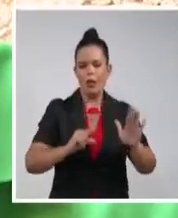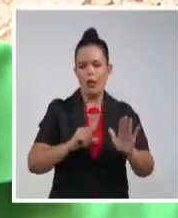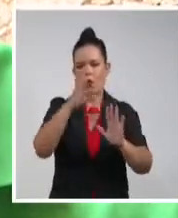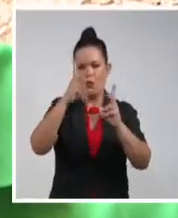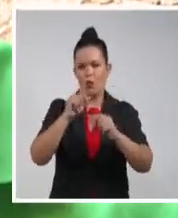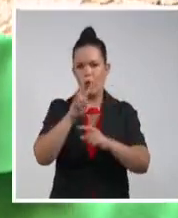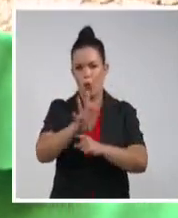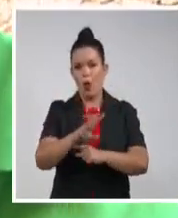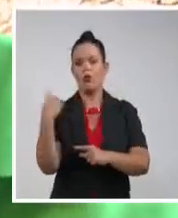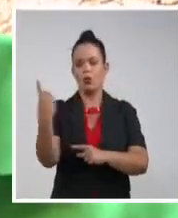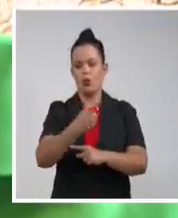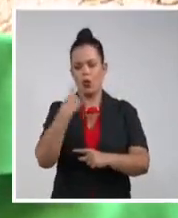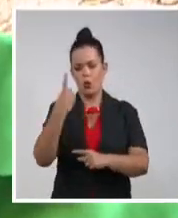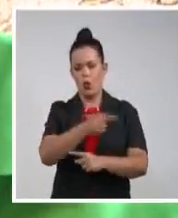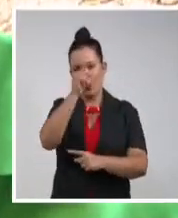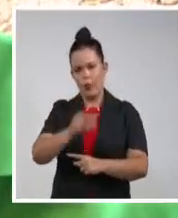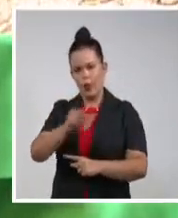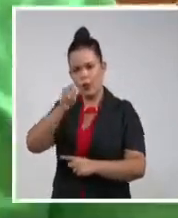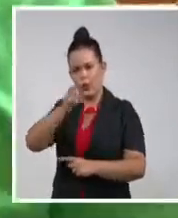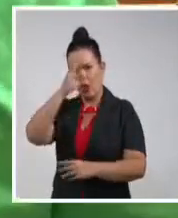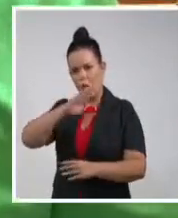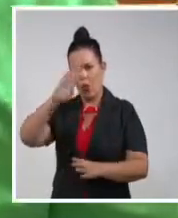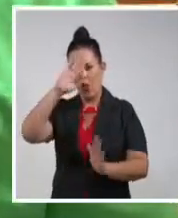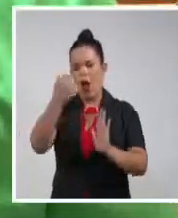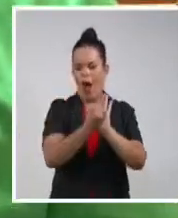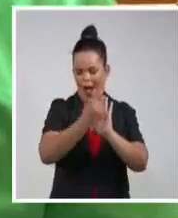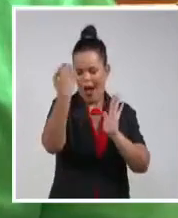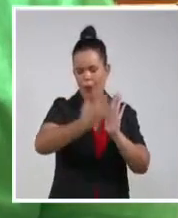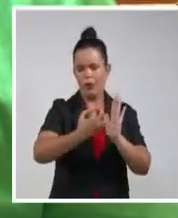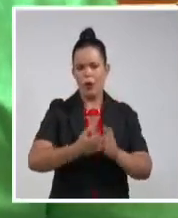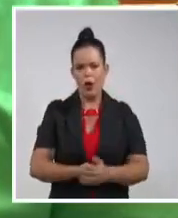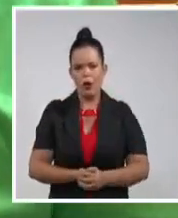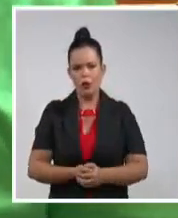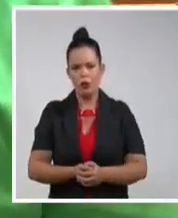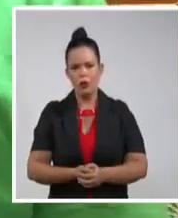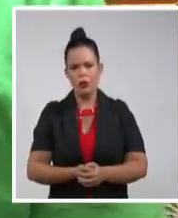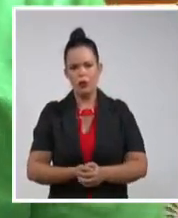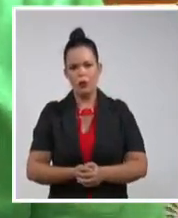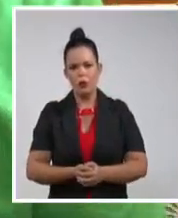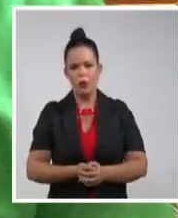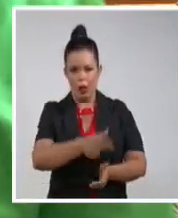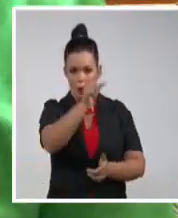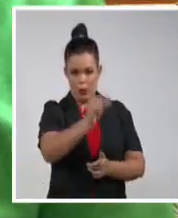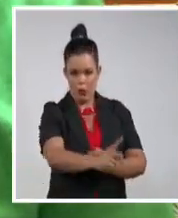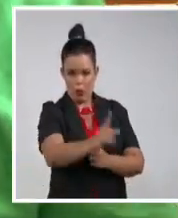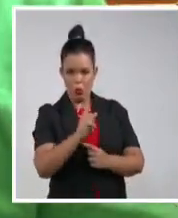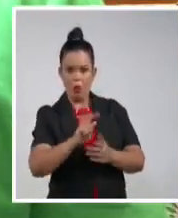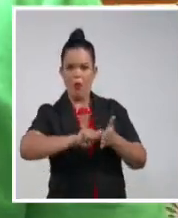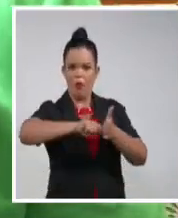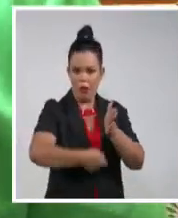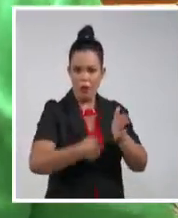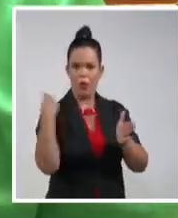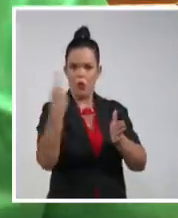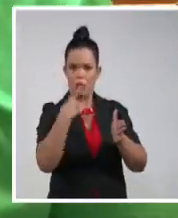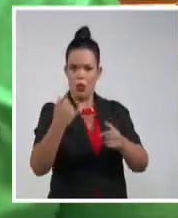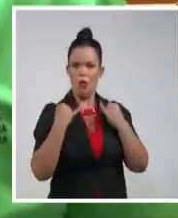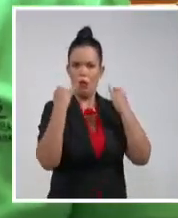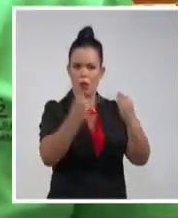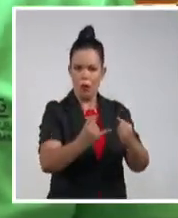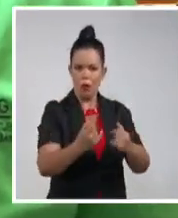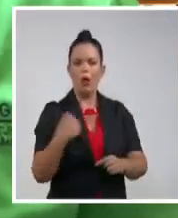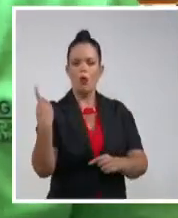los cubanos es fundamental, porque además lo aprobamos por mayoría. Él firmó, nosotros le notificamos el tiempo establecido, nosotros teníamos